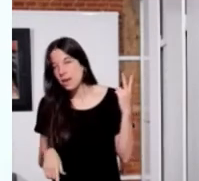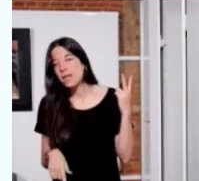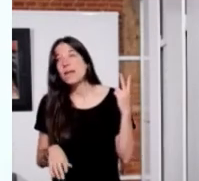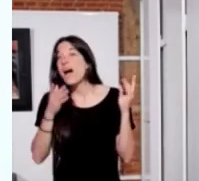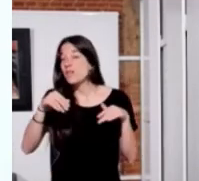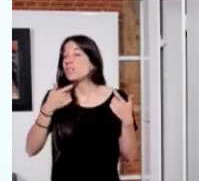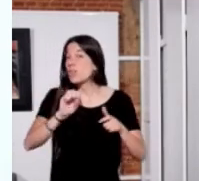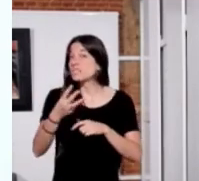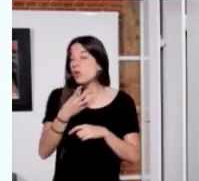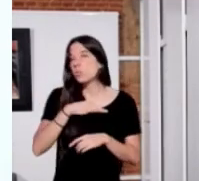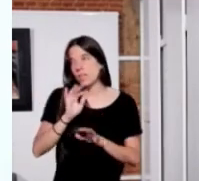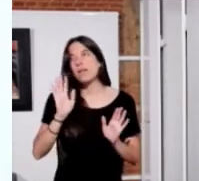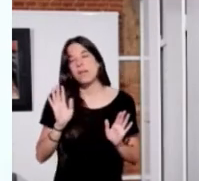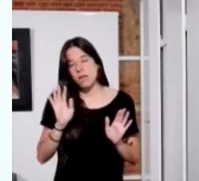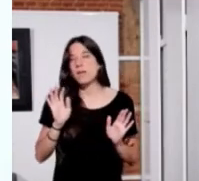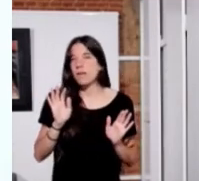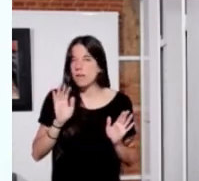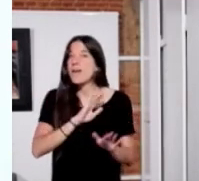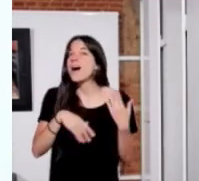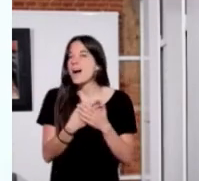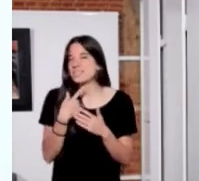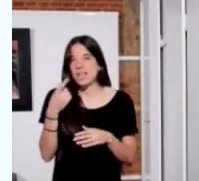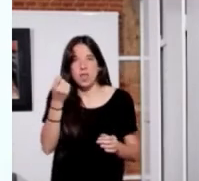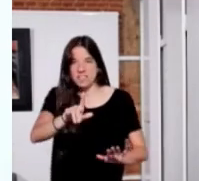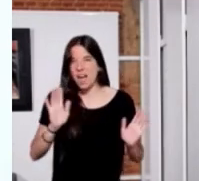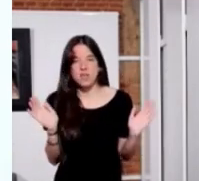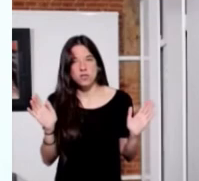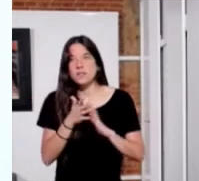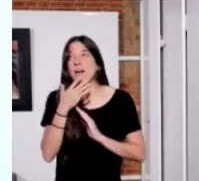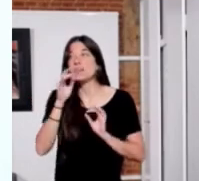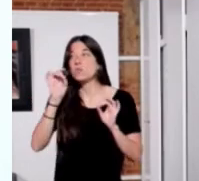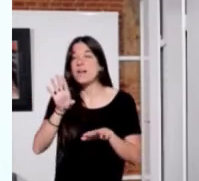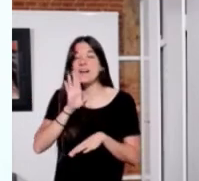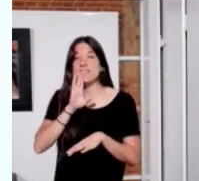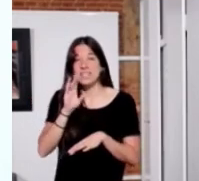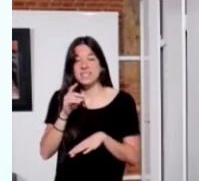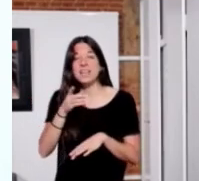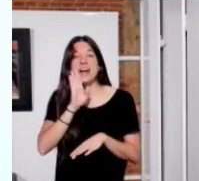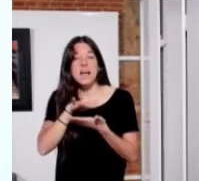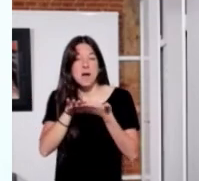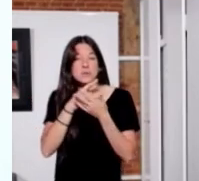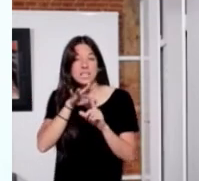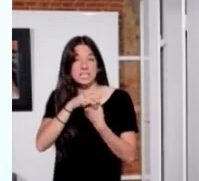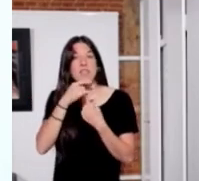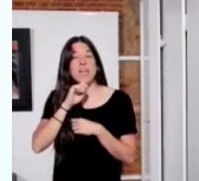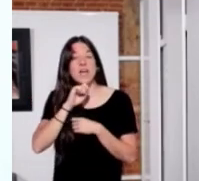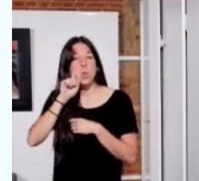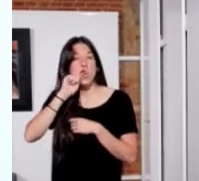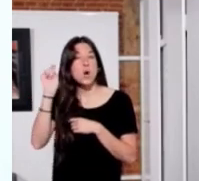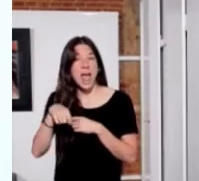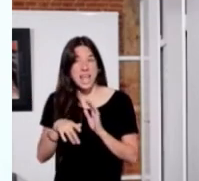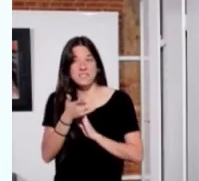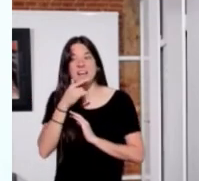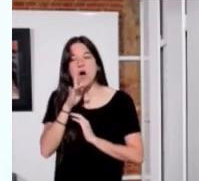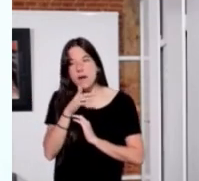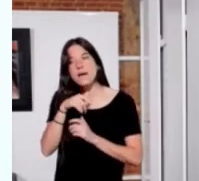puede volver muchas veces incluso innecesario, ¿no? Decía Marco lo de Ucrania. ¿Qué ha permitido que haya habido